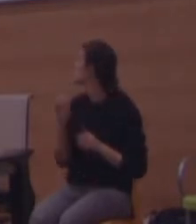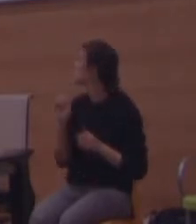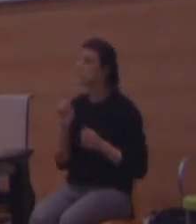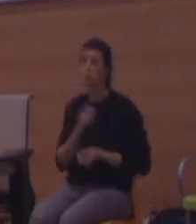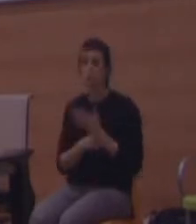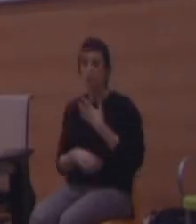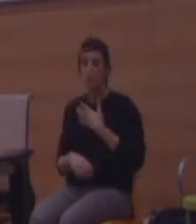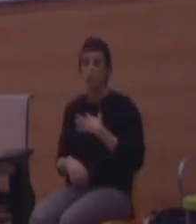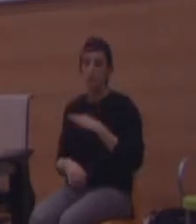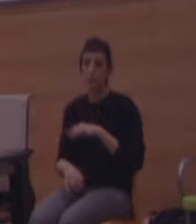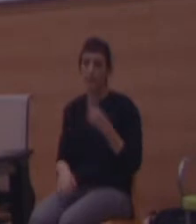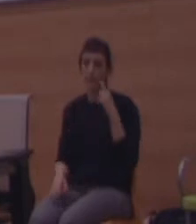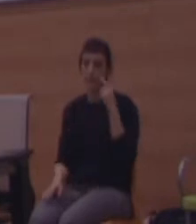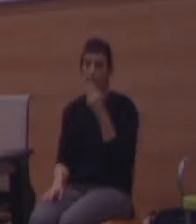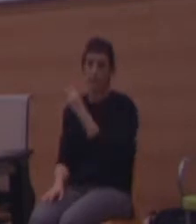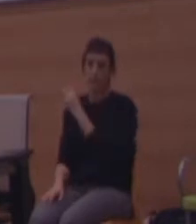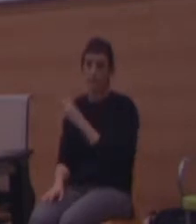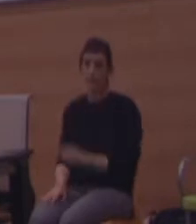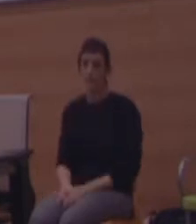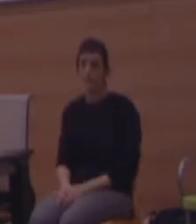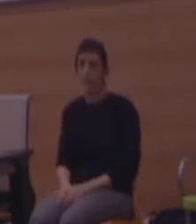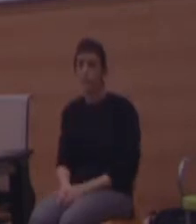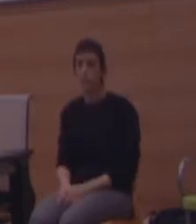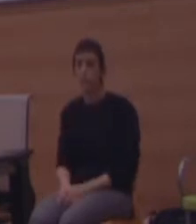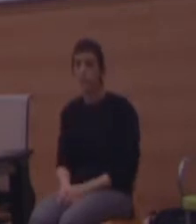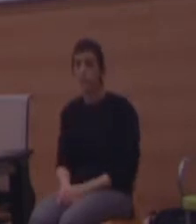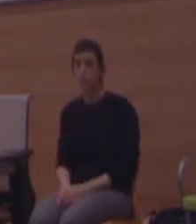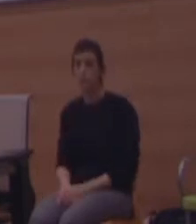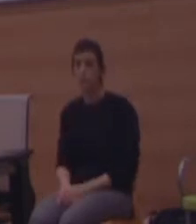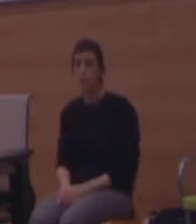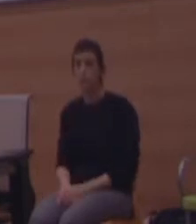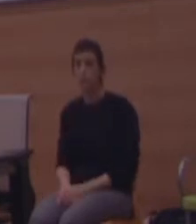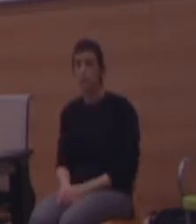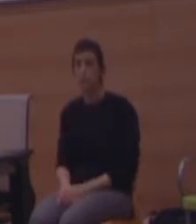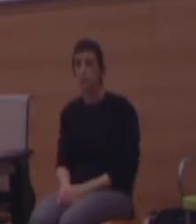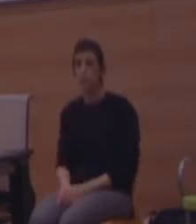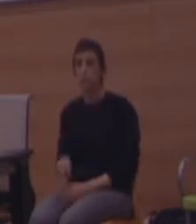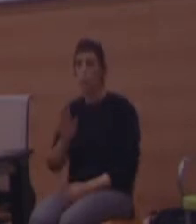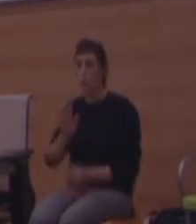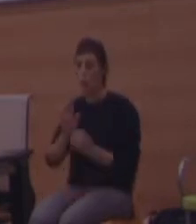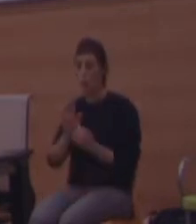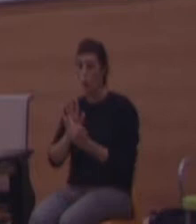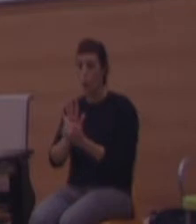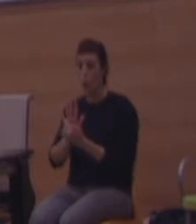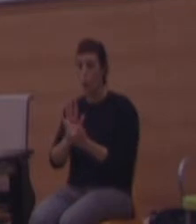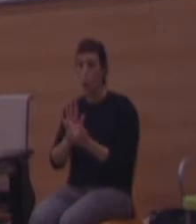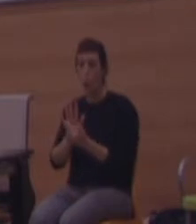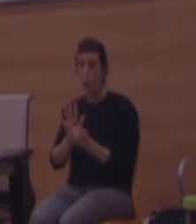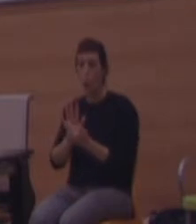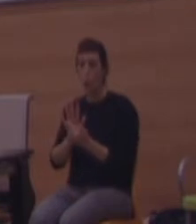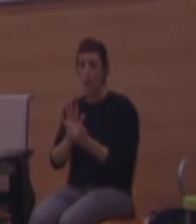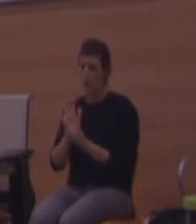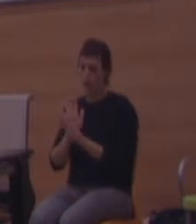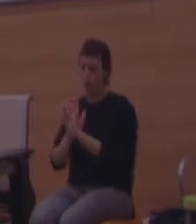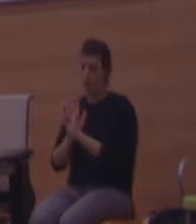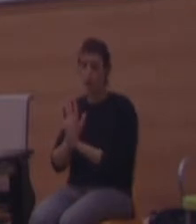Aquí vemos un cuarto metatarsiano, una ulceración en el cuarto,